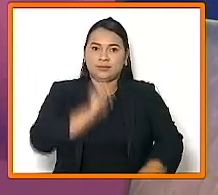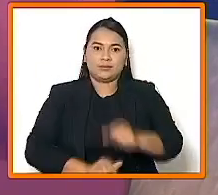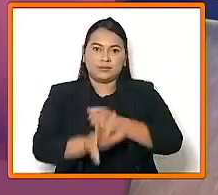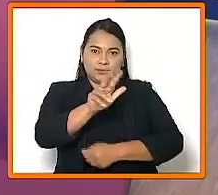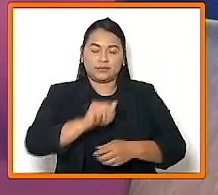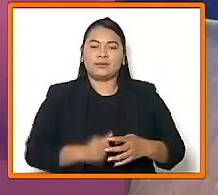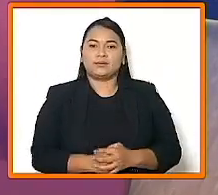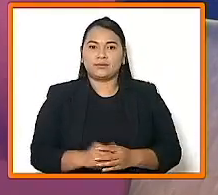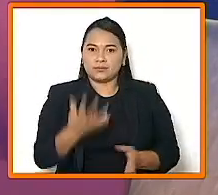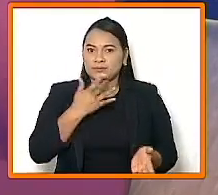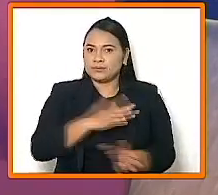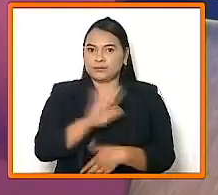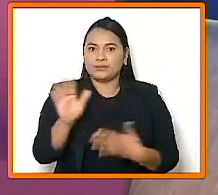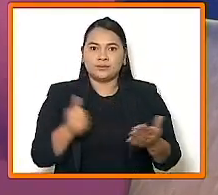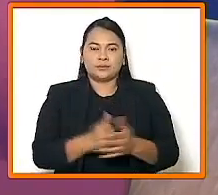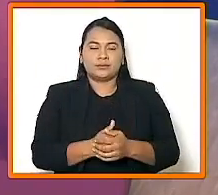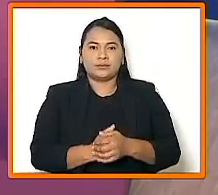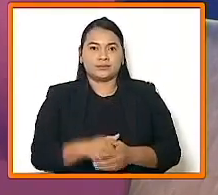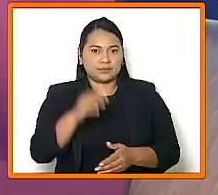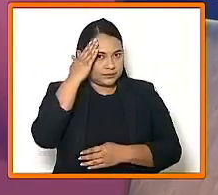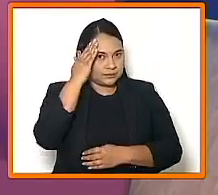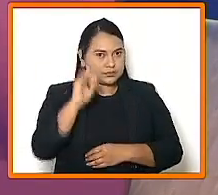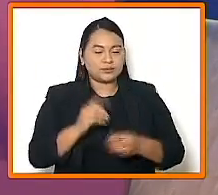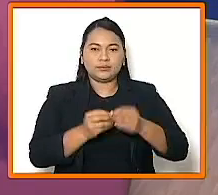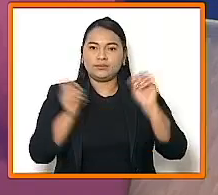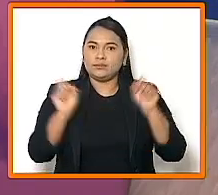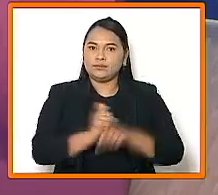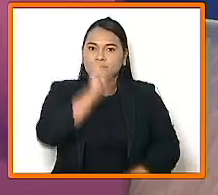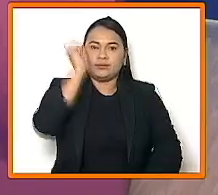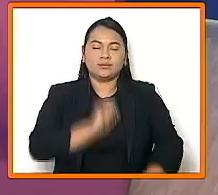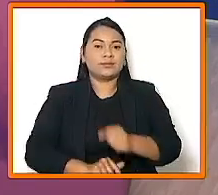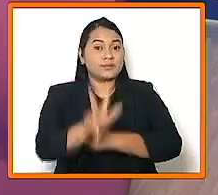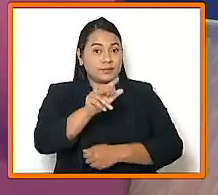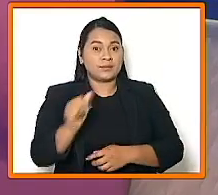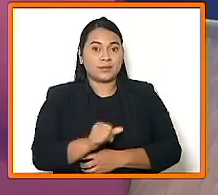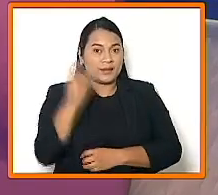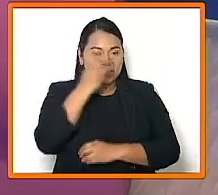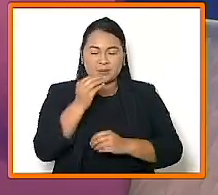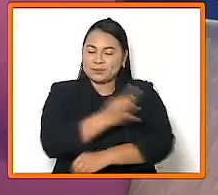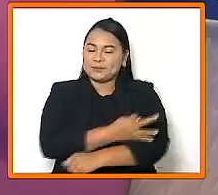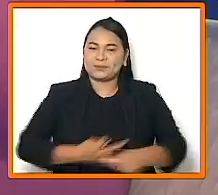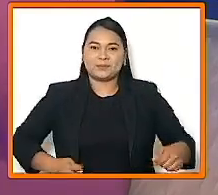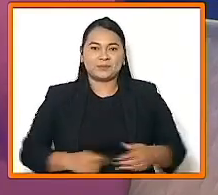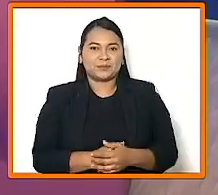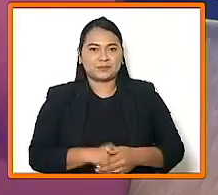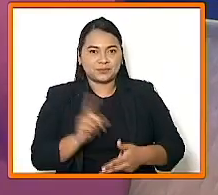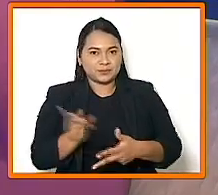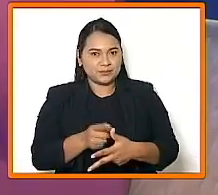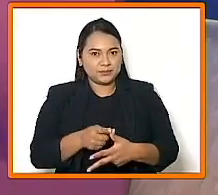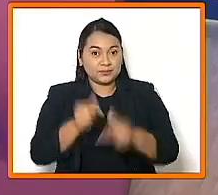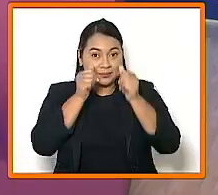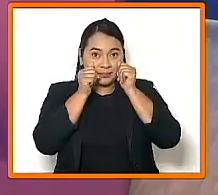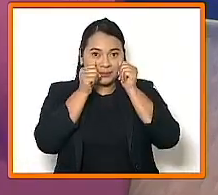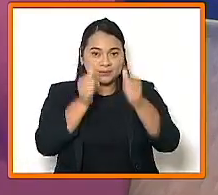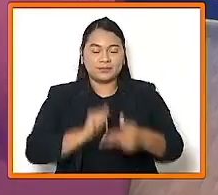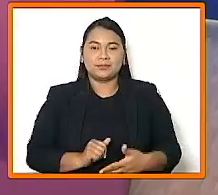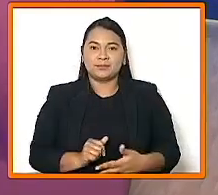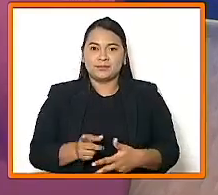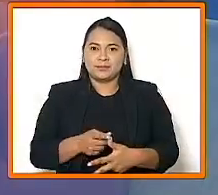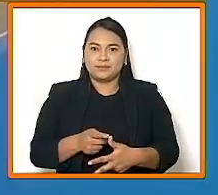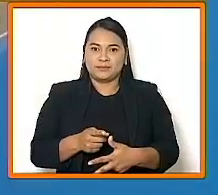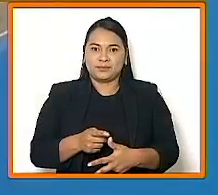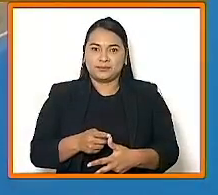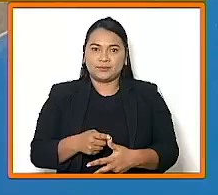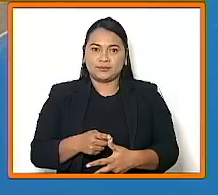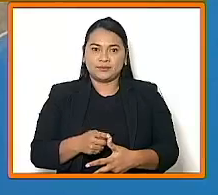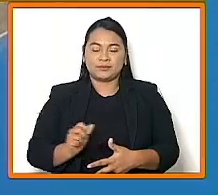junto a Pega 3. Te deseo mucha suerte porque tus tres números afortunados ganadores en esta linda tarde son... Atento, porque tu